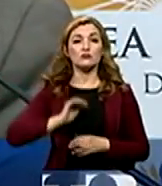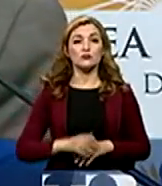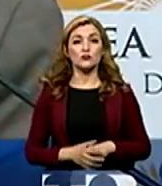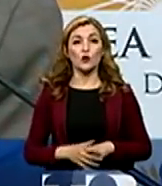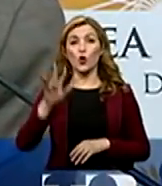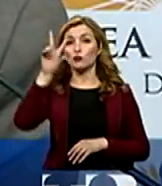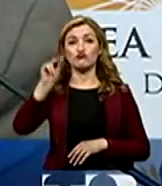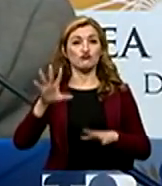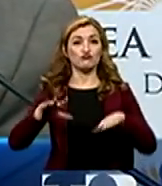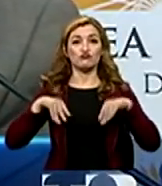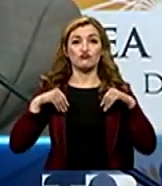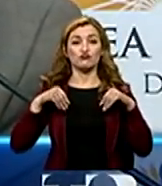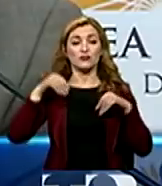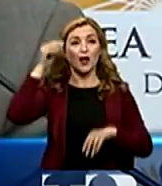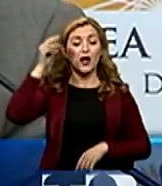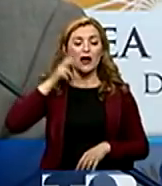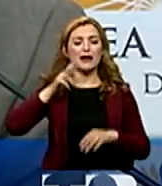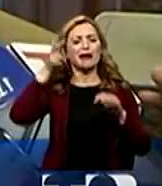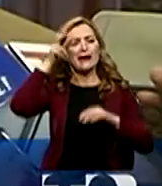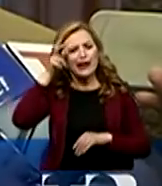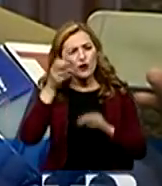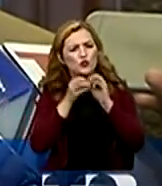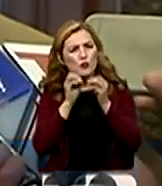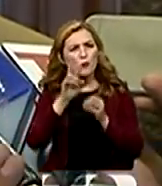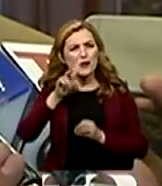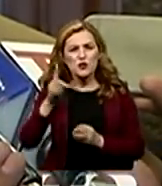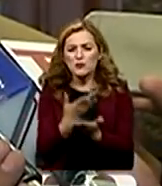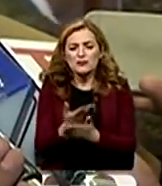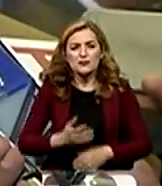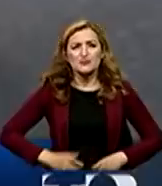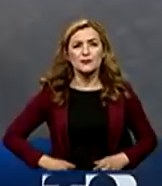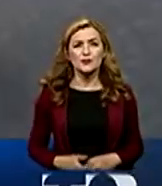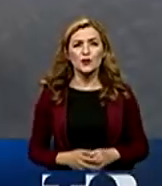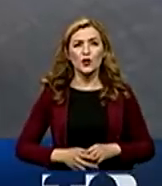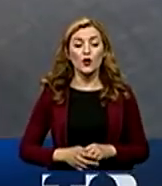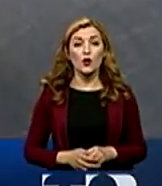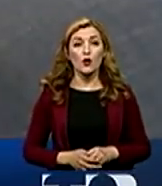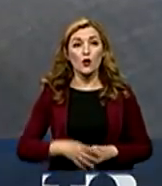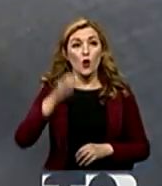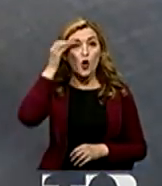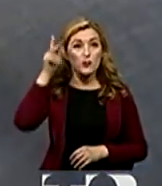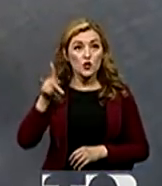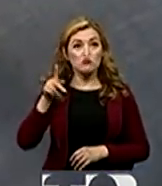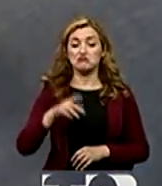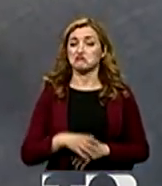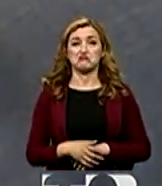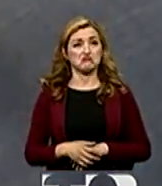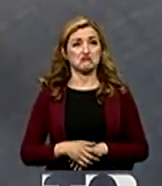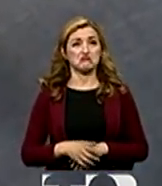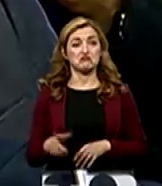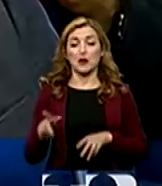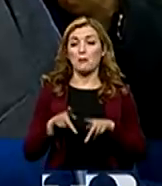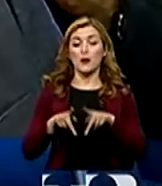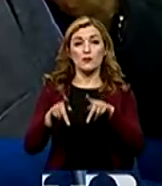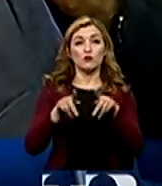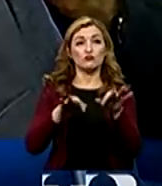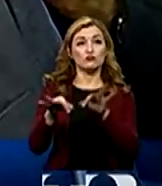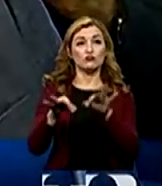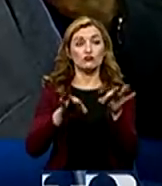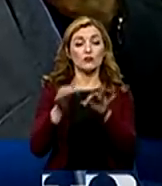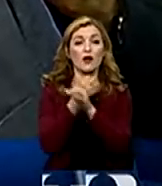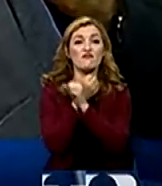la moción haya venido desde alguien de nuestro bloque. No era la posición del bloque. Flores, por su lado, dice que no se le ha permitido explicar